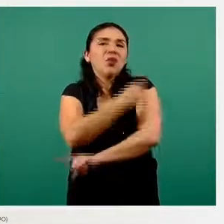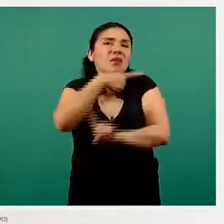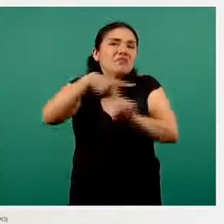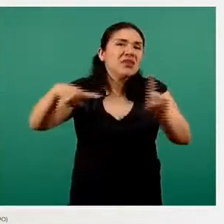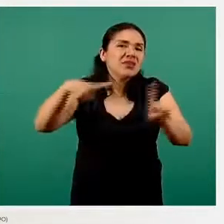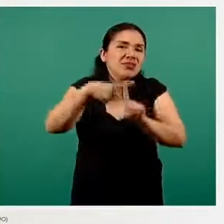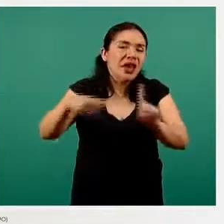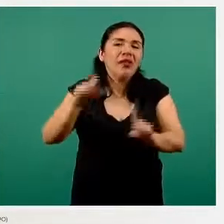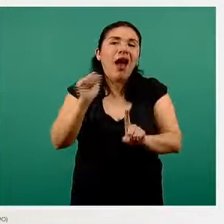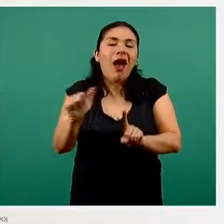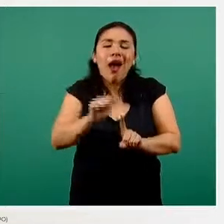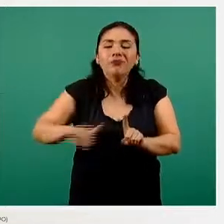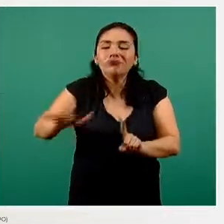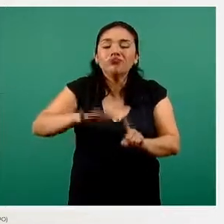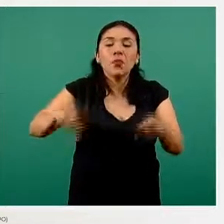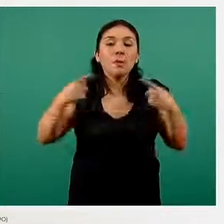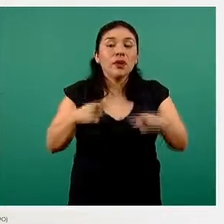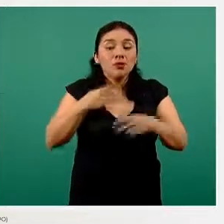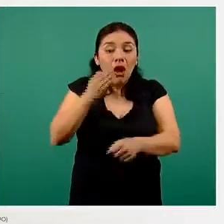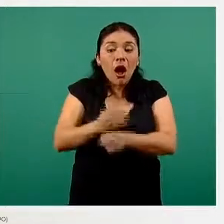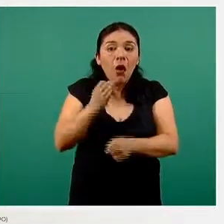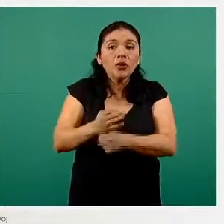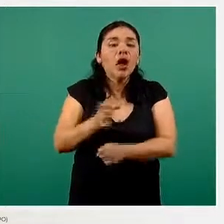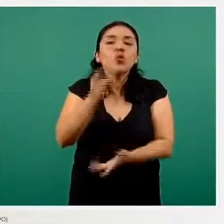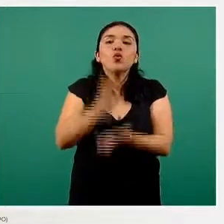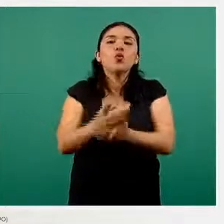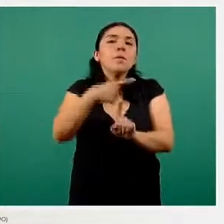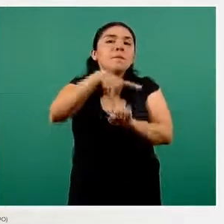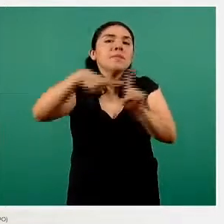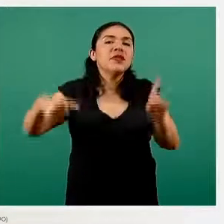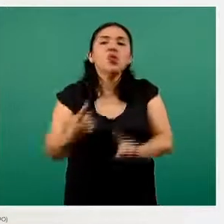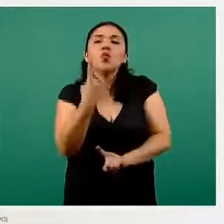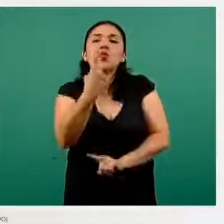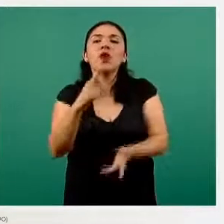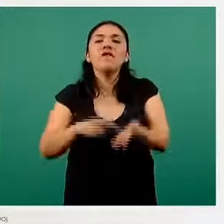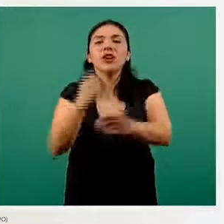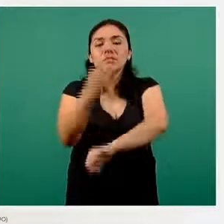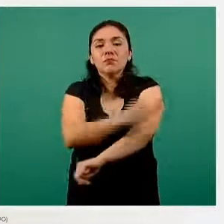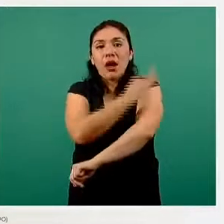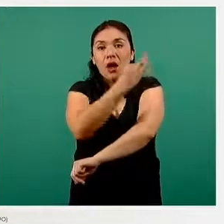lo tanto, personas que por el momento tienen solamente una